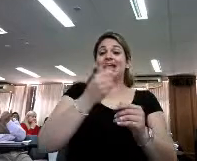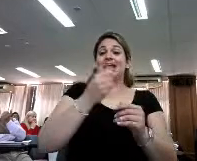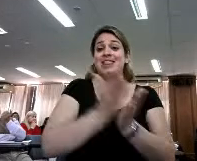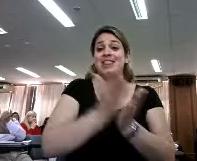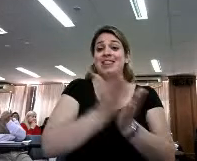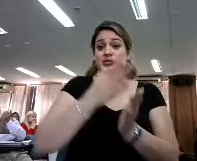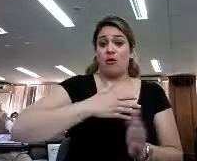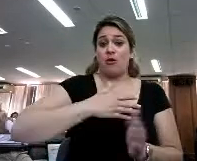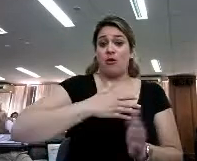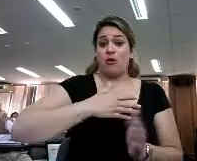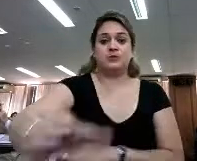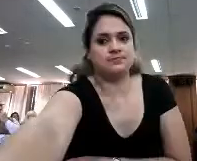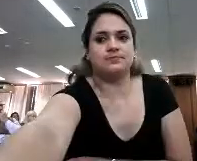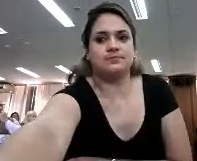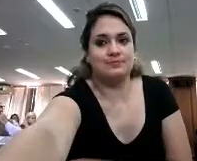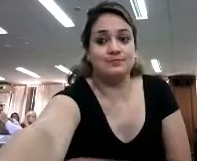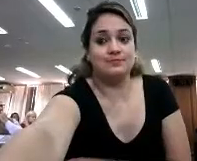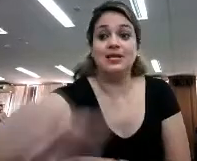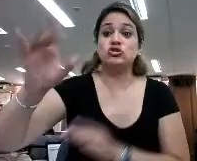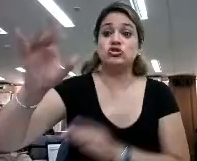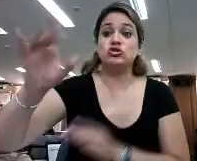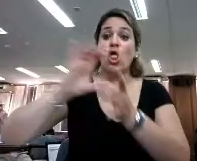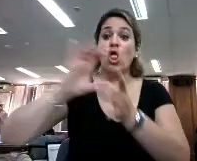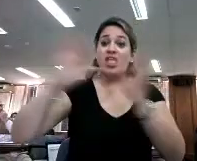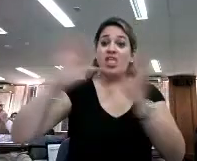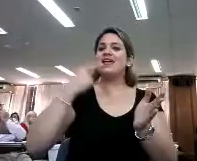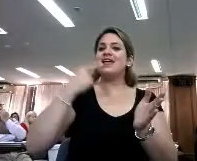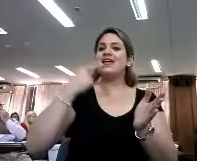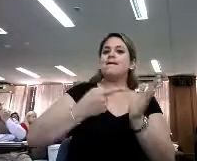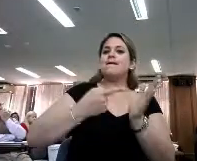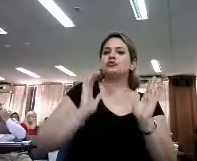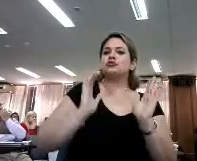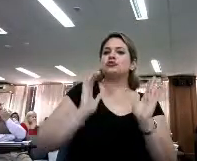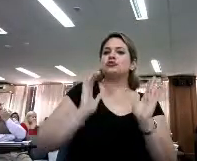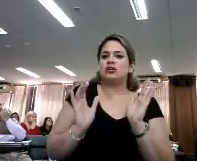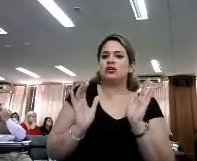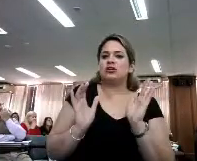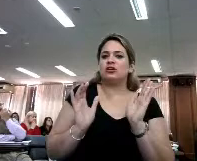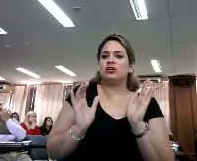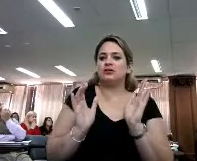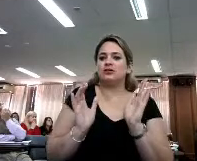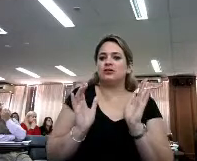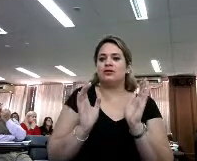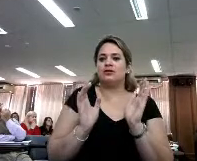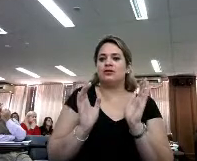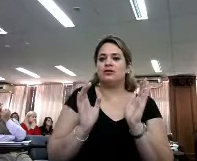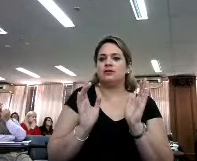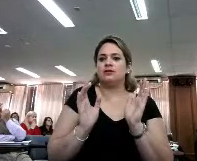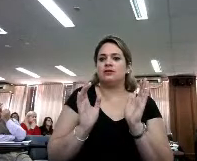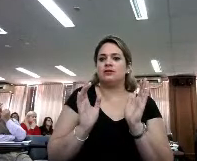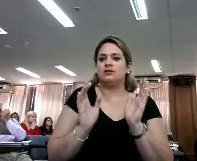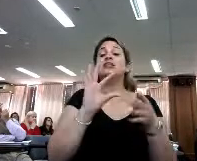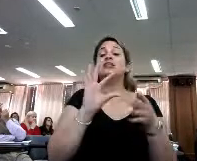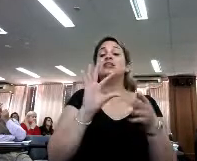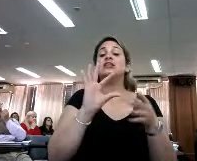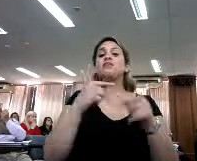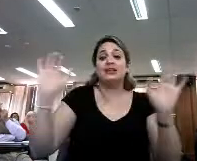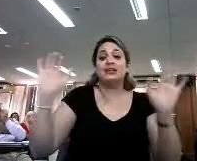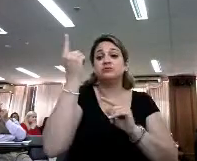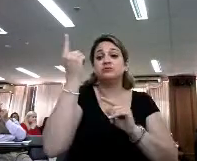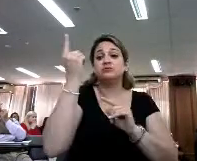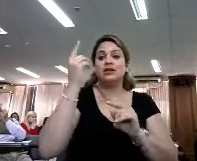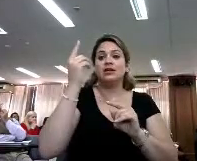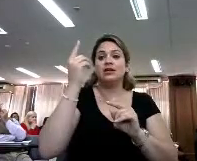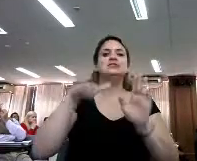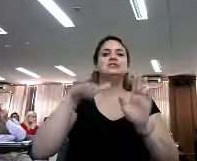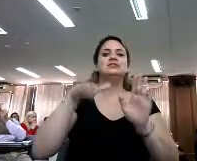obras son derechos de libre disposición y que cada uso se entiende de manera independiente, ¿sí? Luego, si yo no